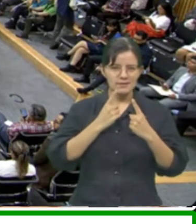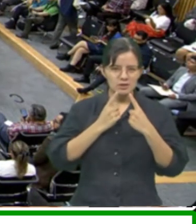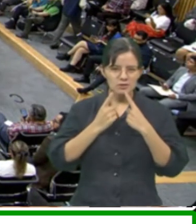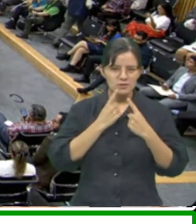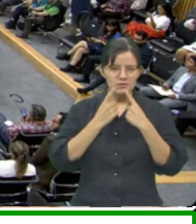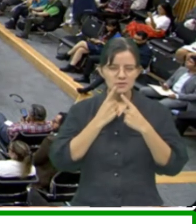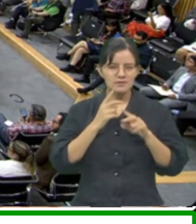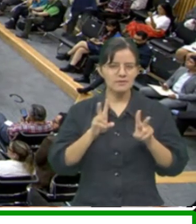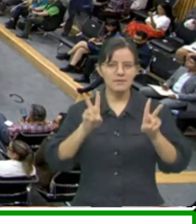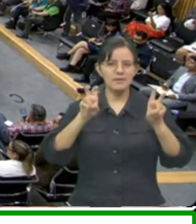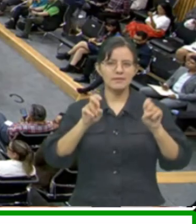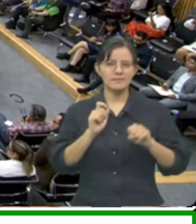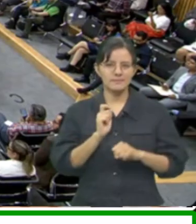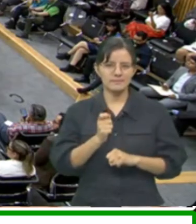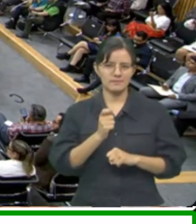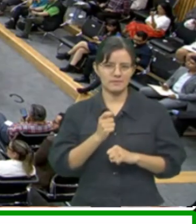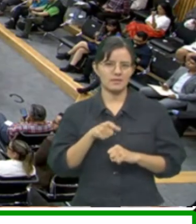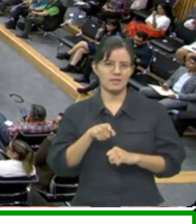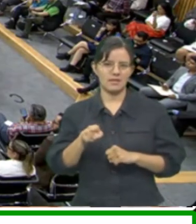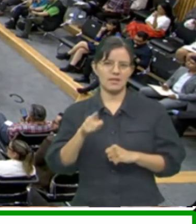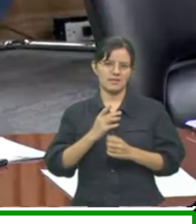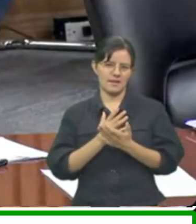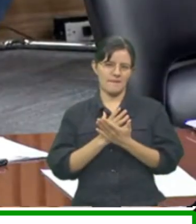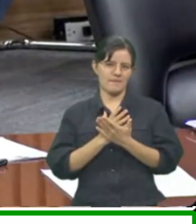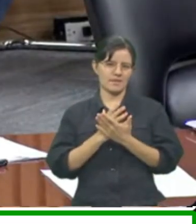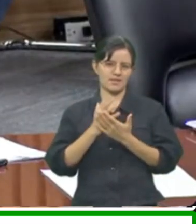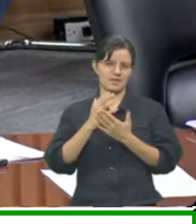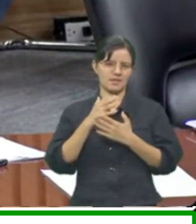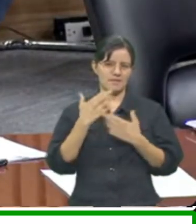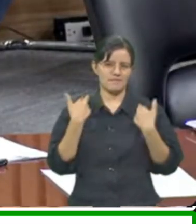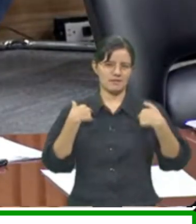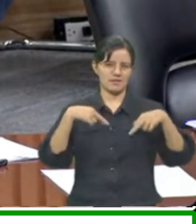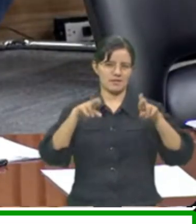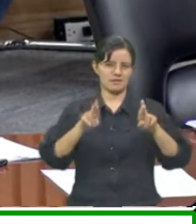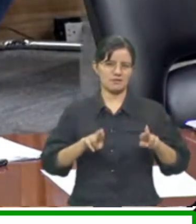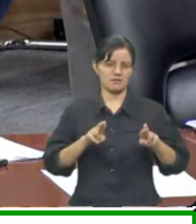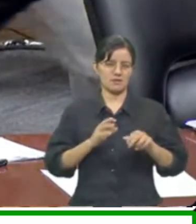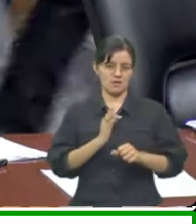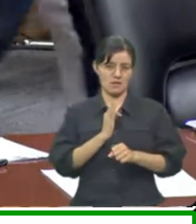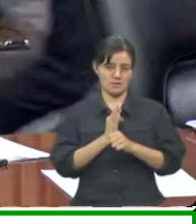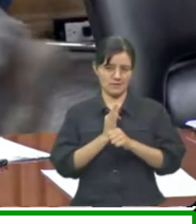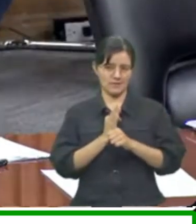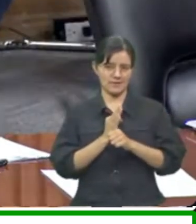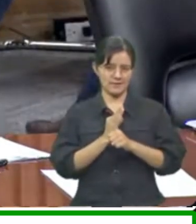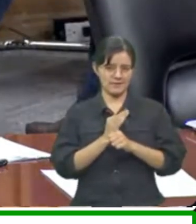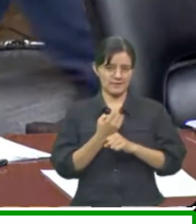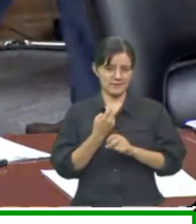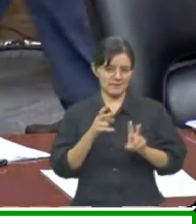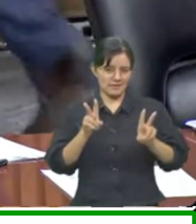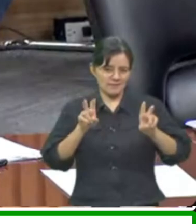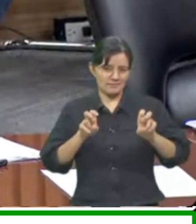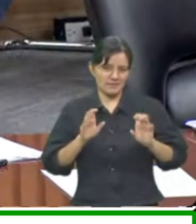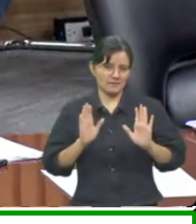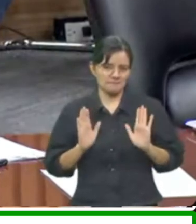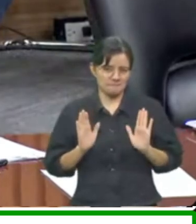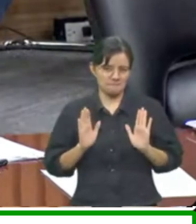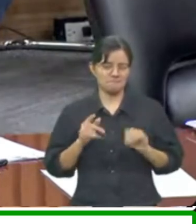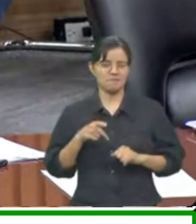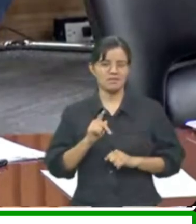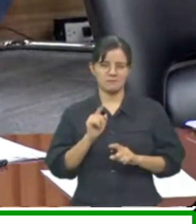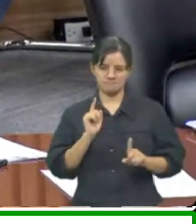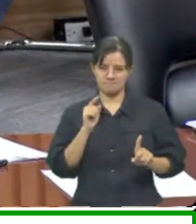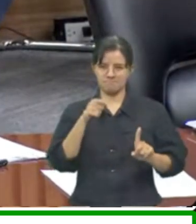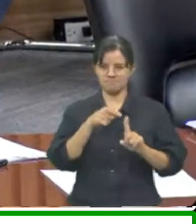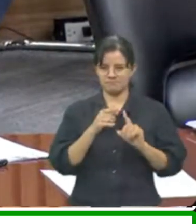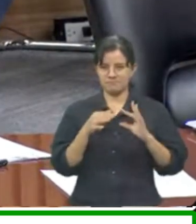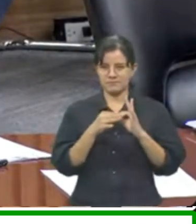Y aunque no es el momento, sí conviene hacer algunas precisiones sobre este tema. Y la más importante tiene que ver con el principio de